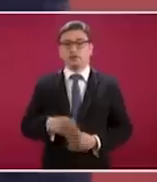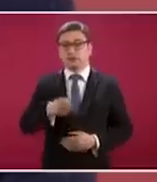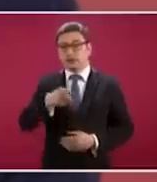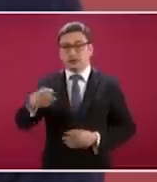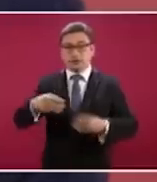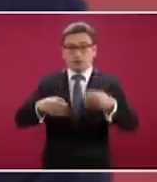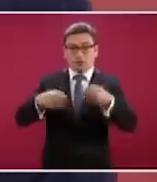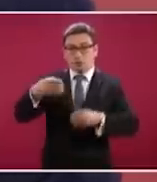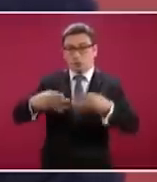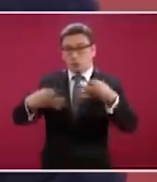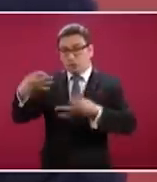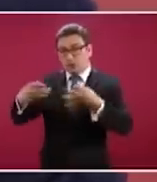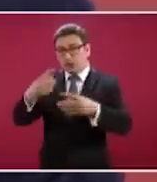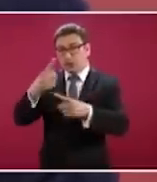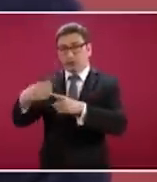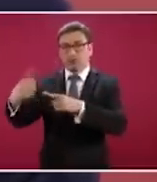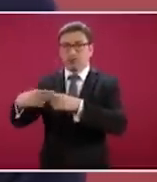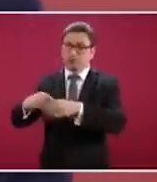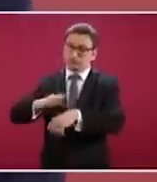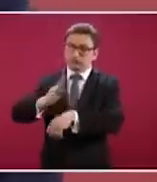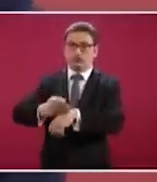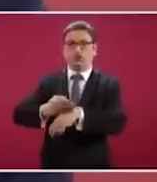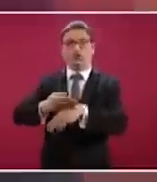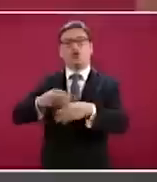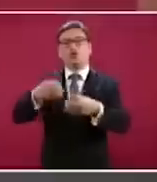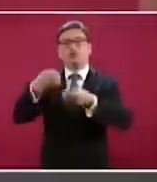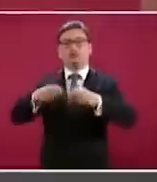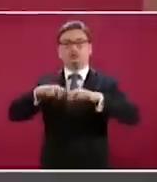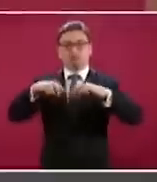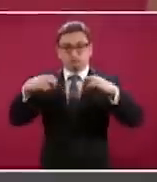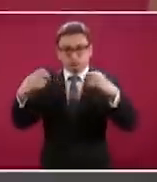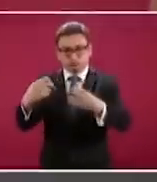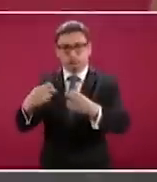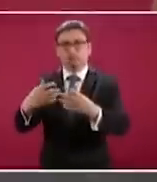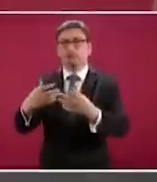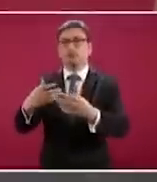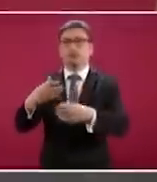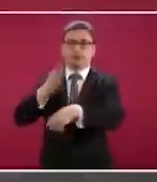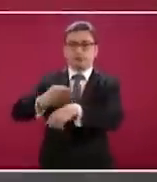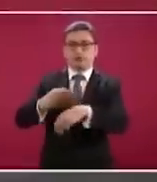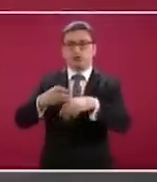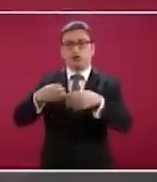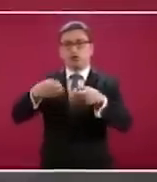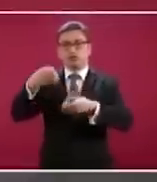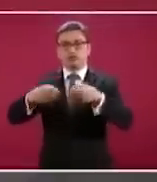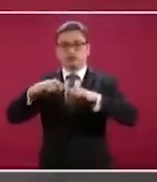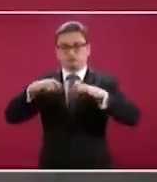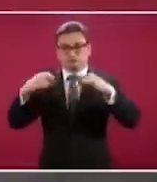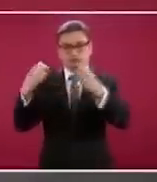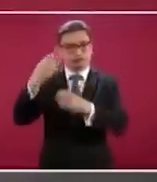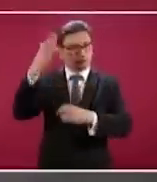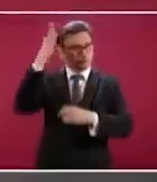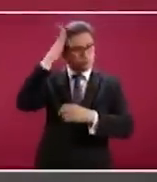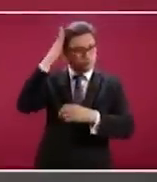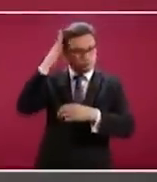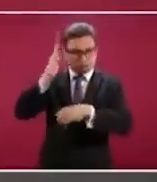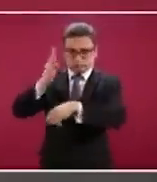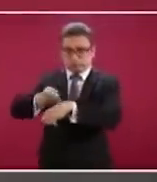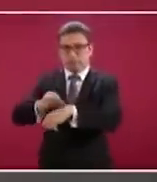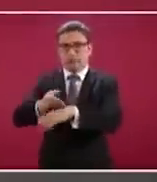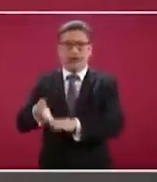castigados jueces, magistrados, ministros, como no había sucedido